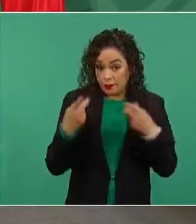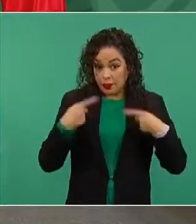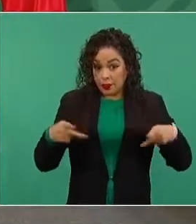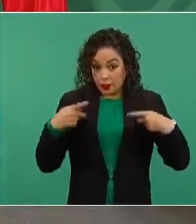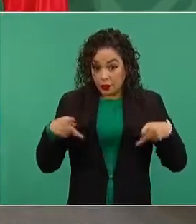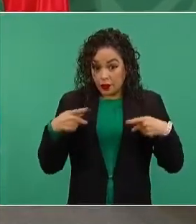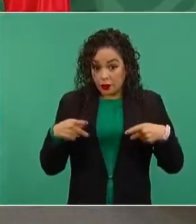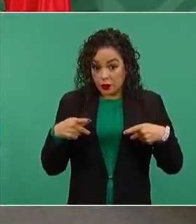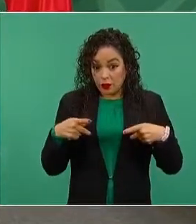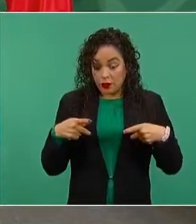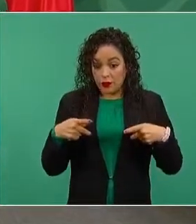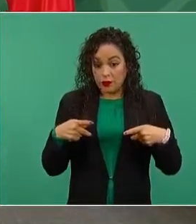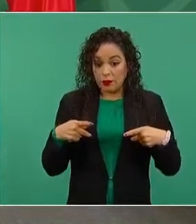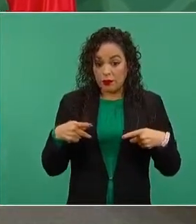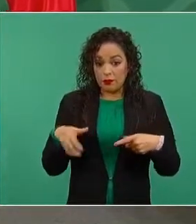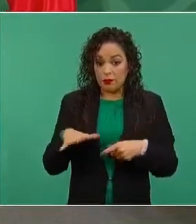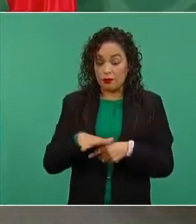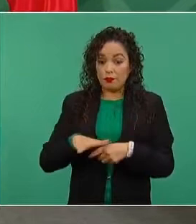va a contar